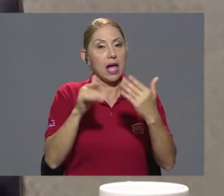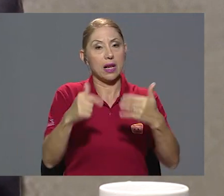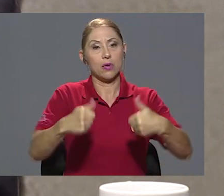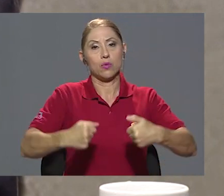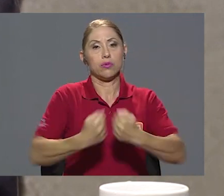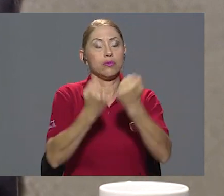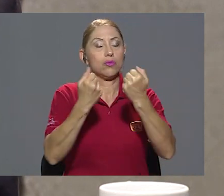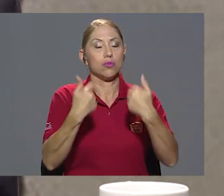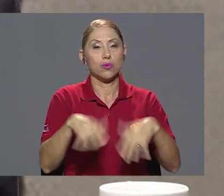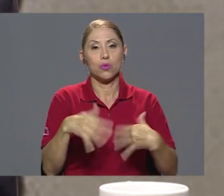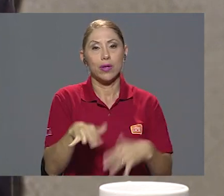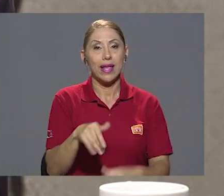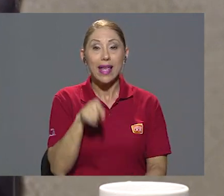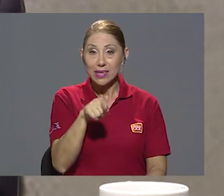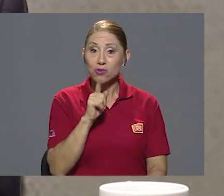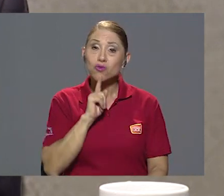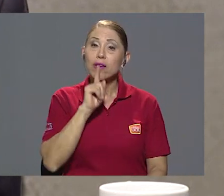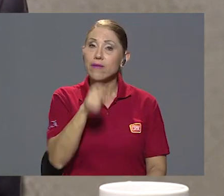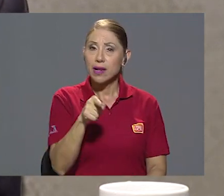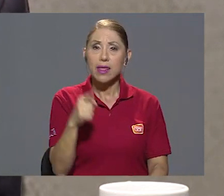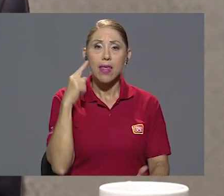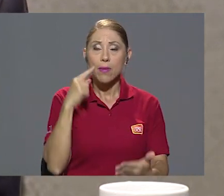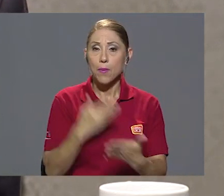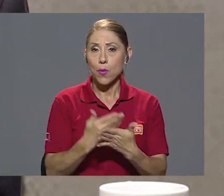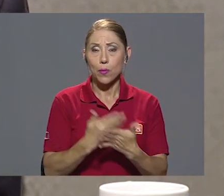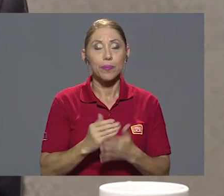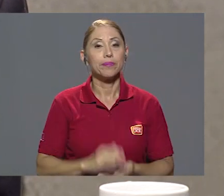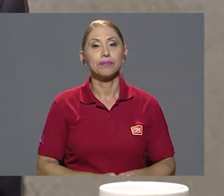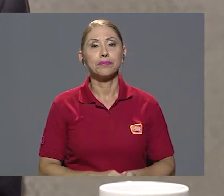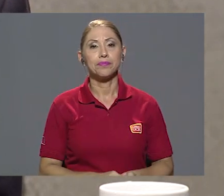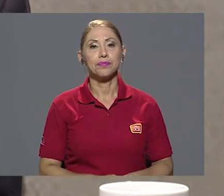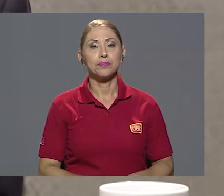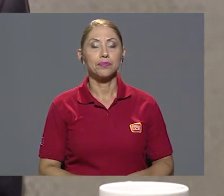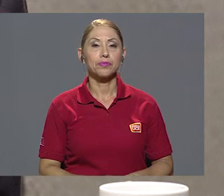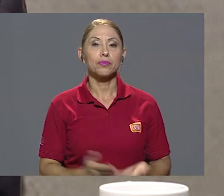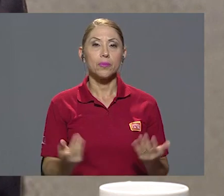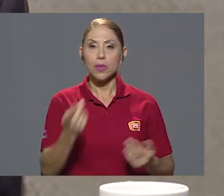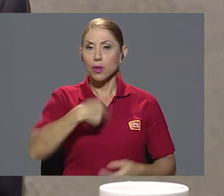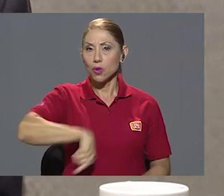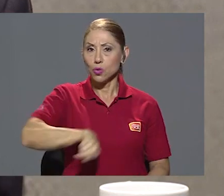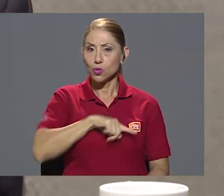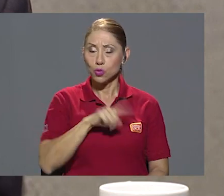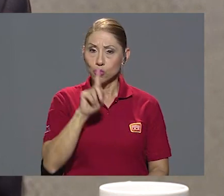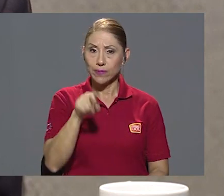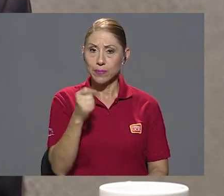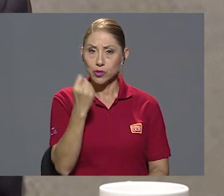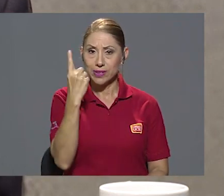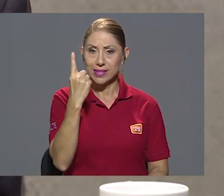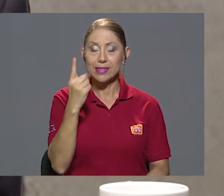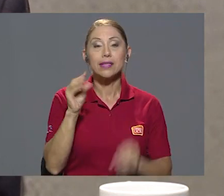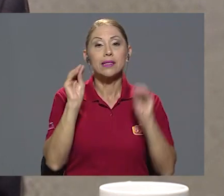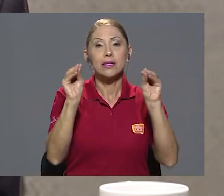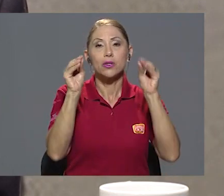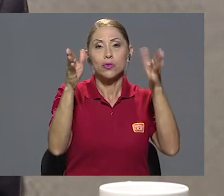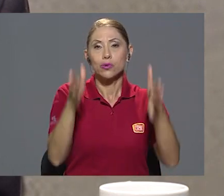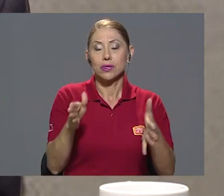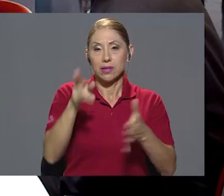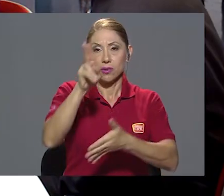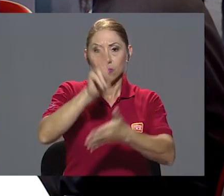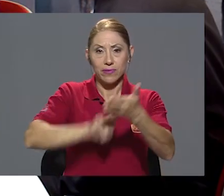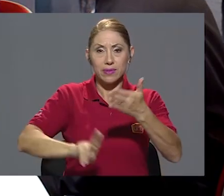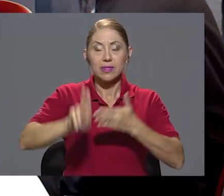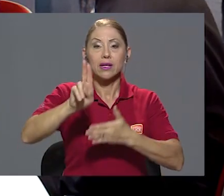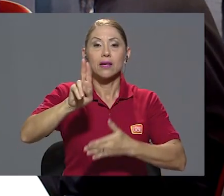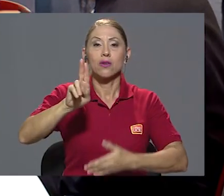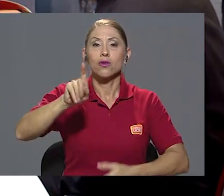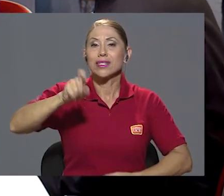retos. Eso es una realidad que es muy evidente. Ante eso, tenemos que tener claro de que el docente